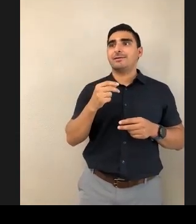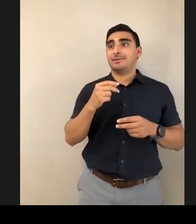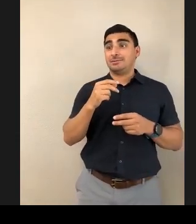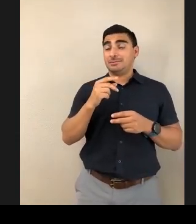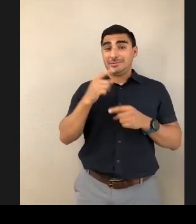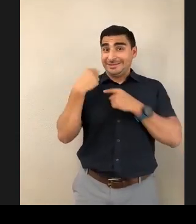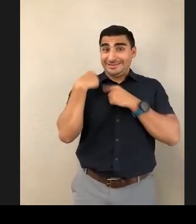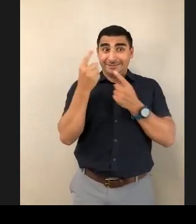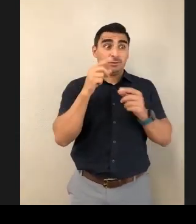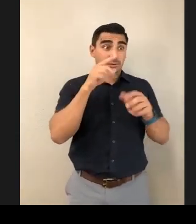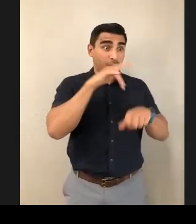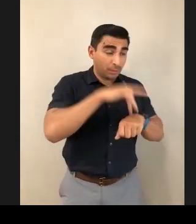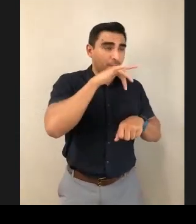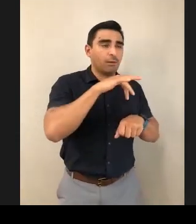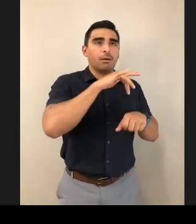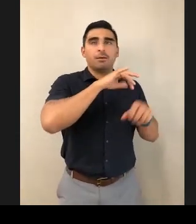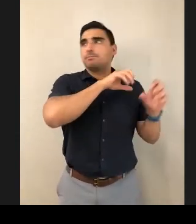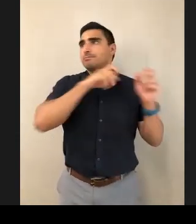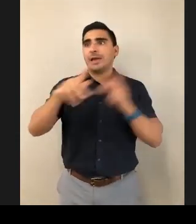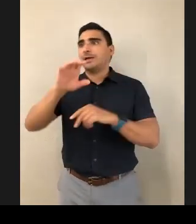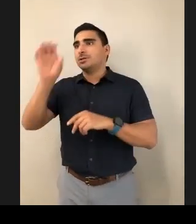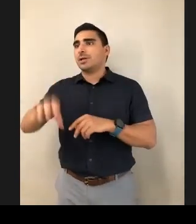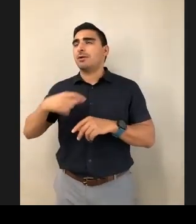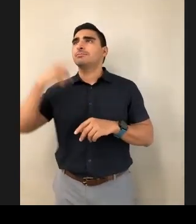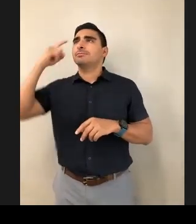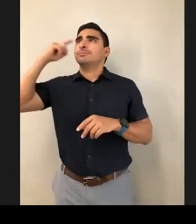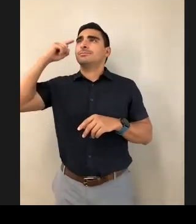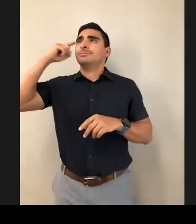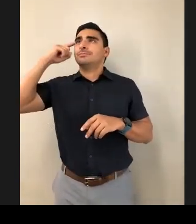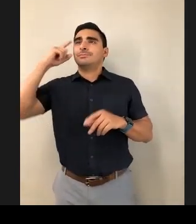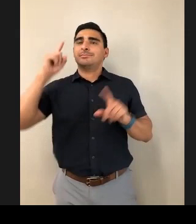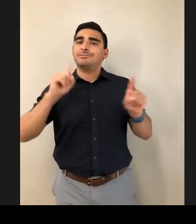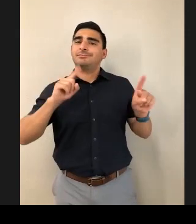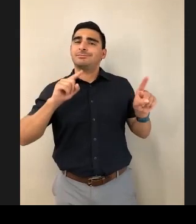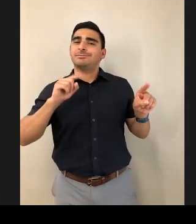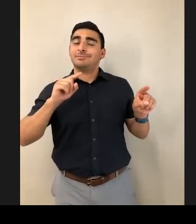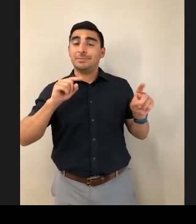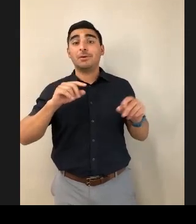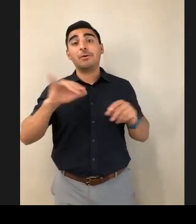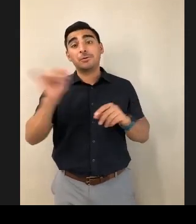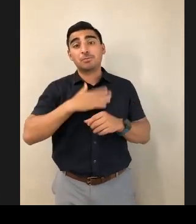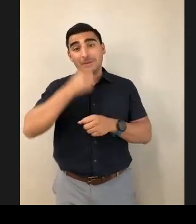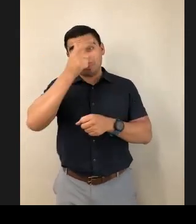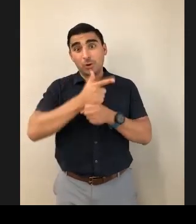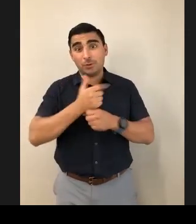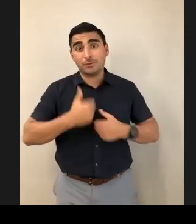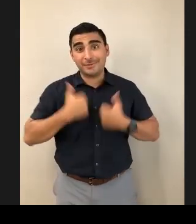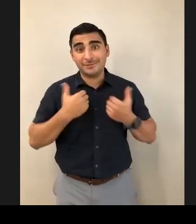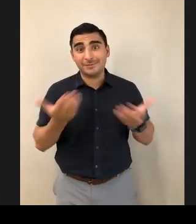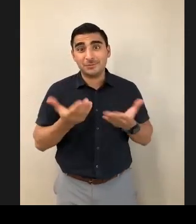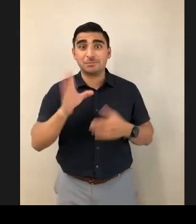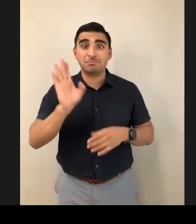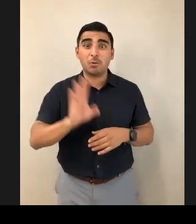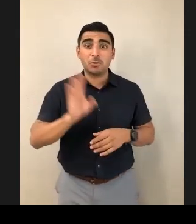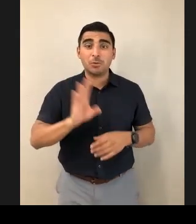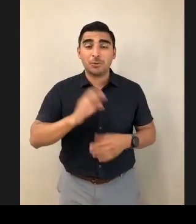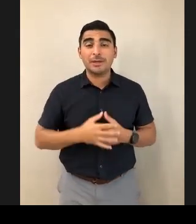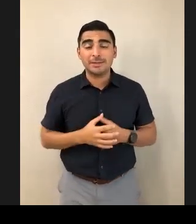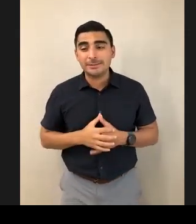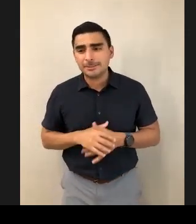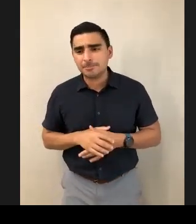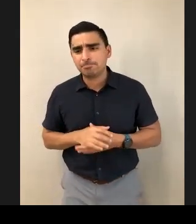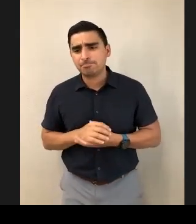y básicamente es una de mis destinaciones de vacaciones favoritos. Mi hijo también vive aquí en